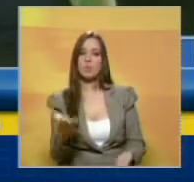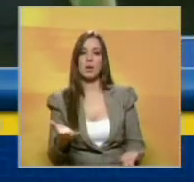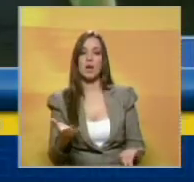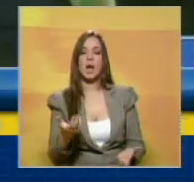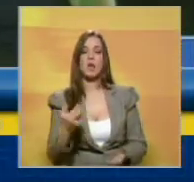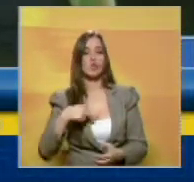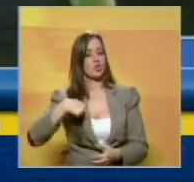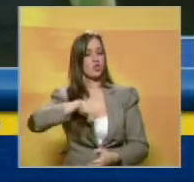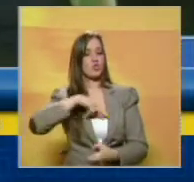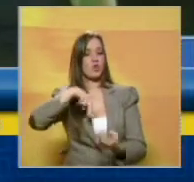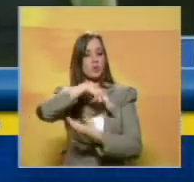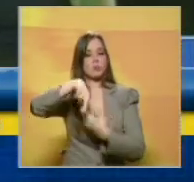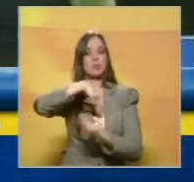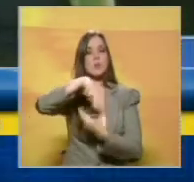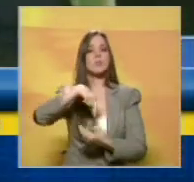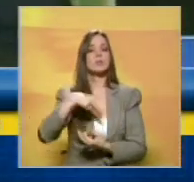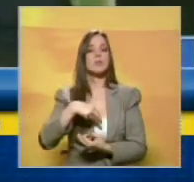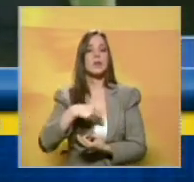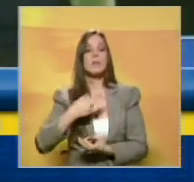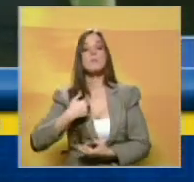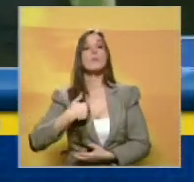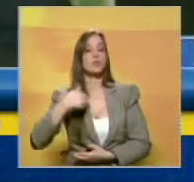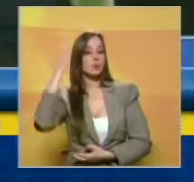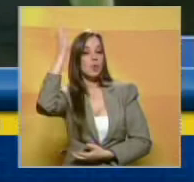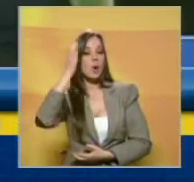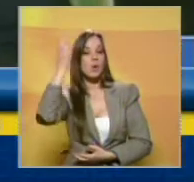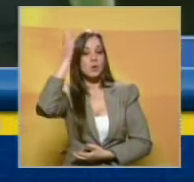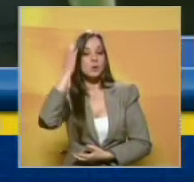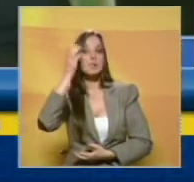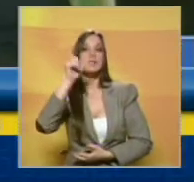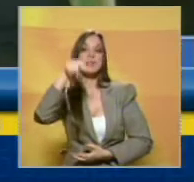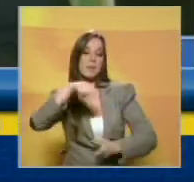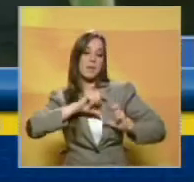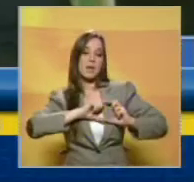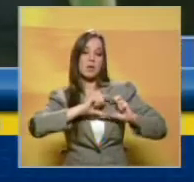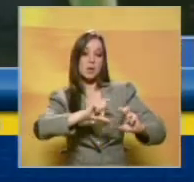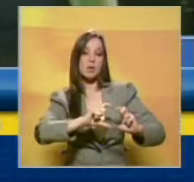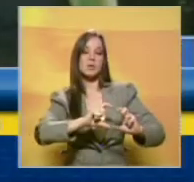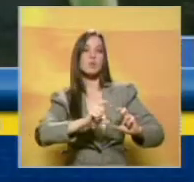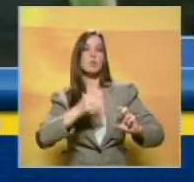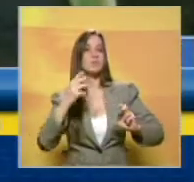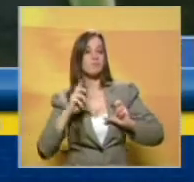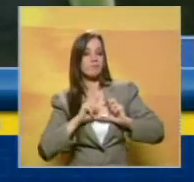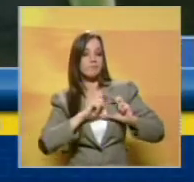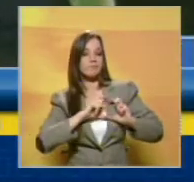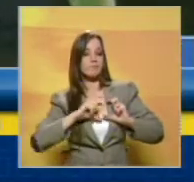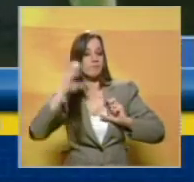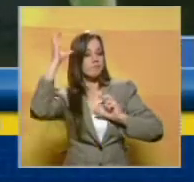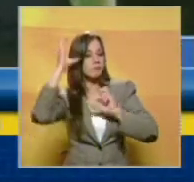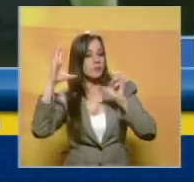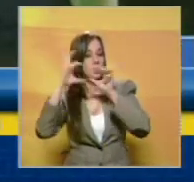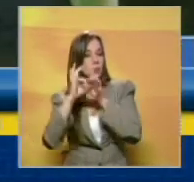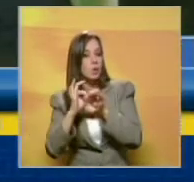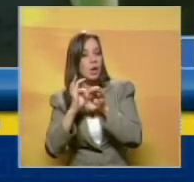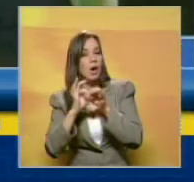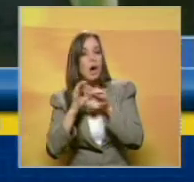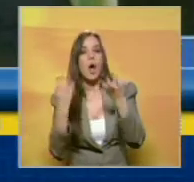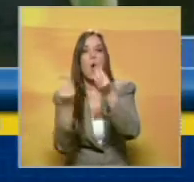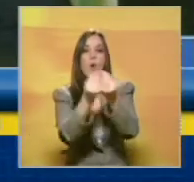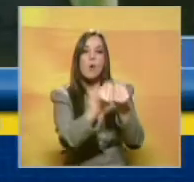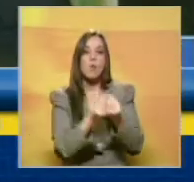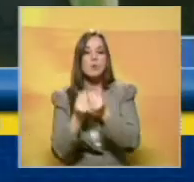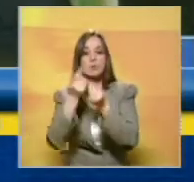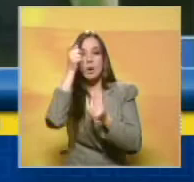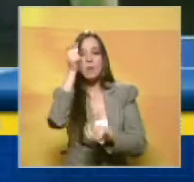revolucionarios. Nosotros de conciencia y de corazón estamos con el pueblo de Venezuela y lo que queremos